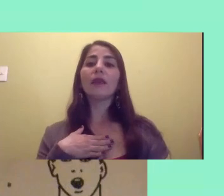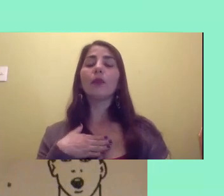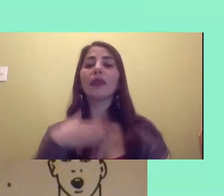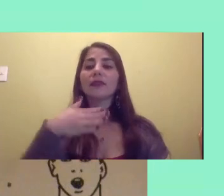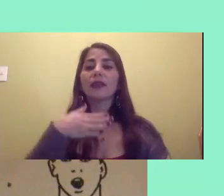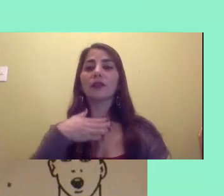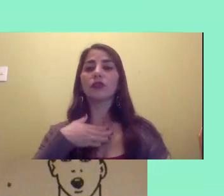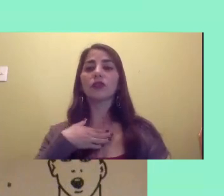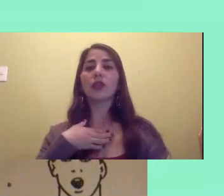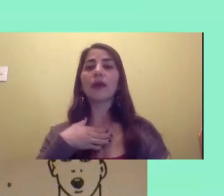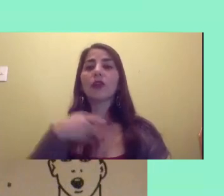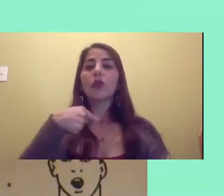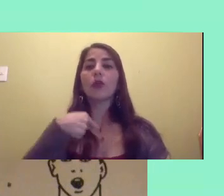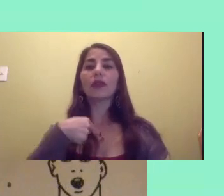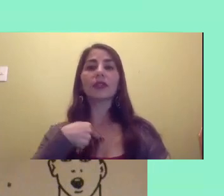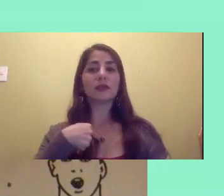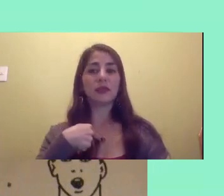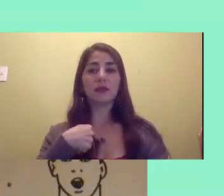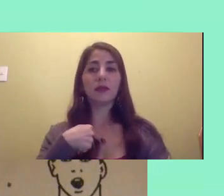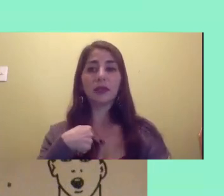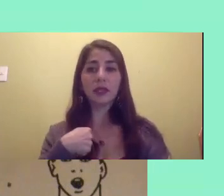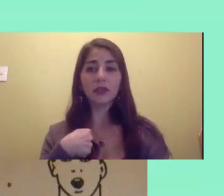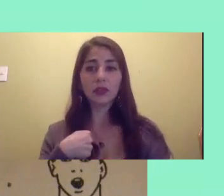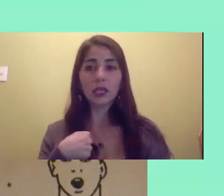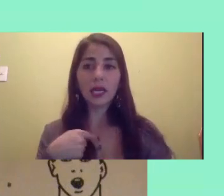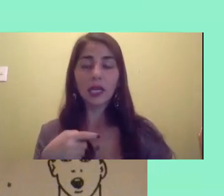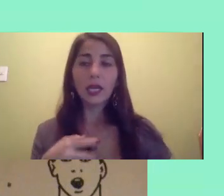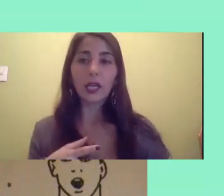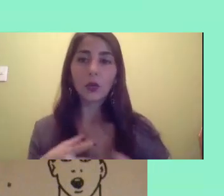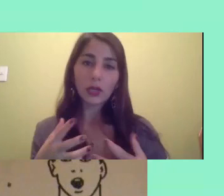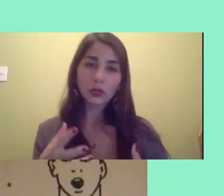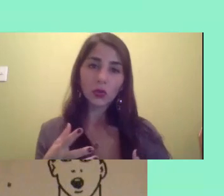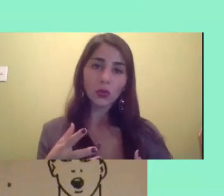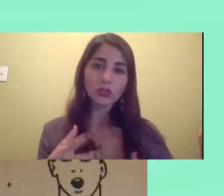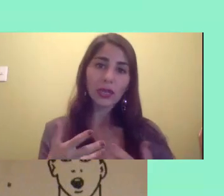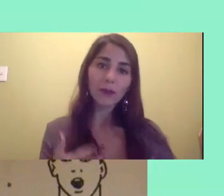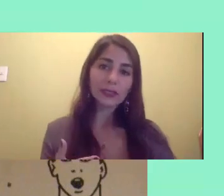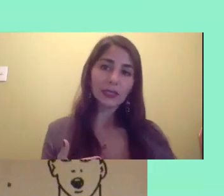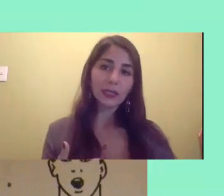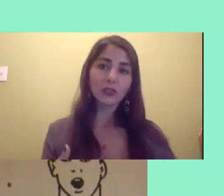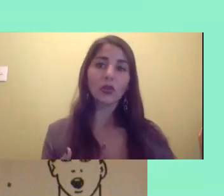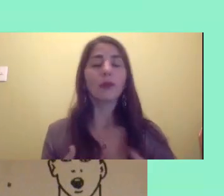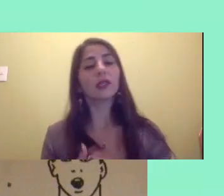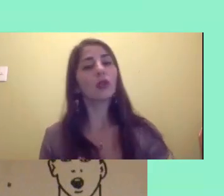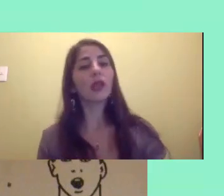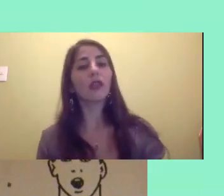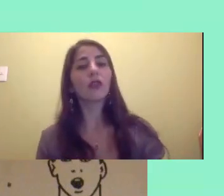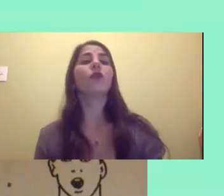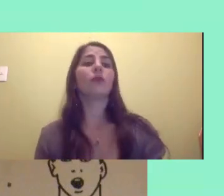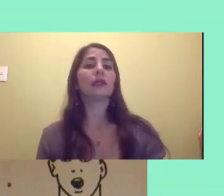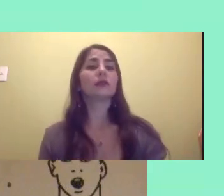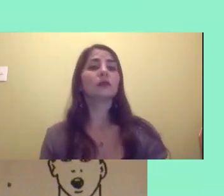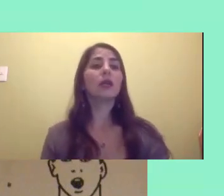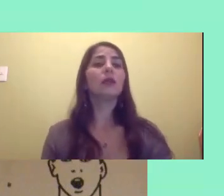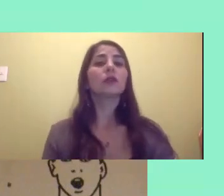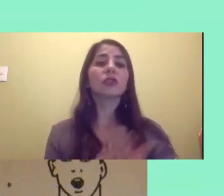el mi puede ser con toda la mano o puede ser así, dependiendo del lugar donde uno se capacite. Yo lo he aprendido de las